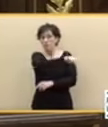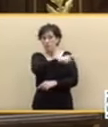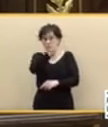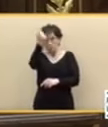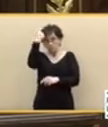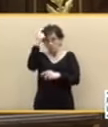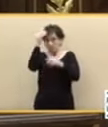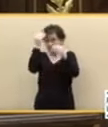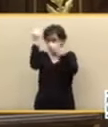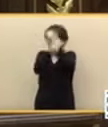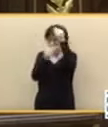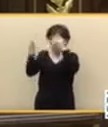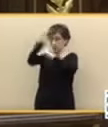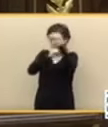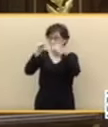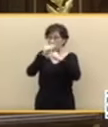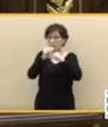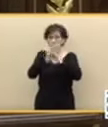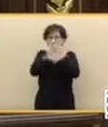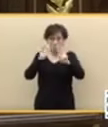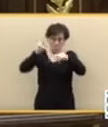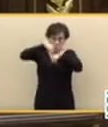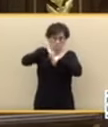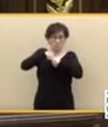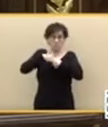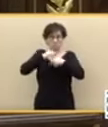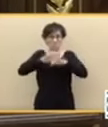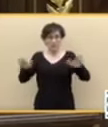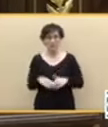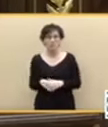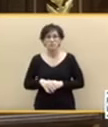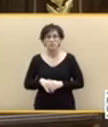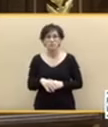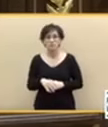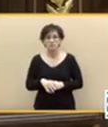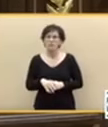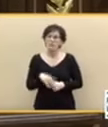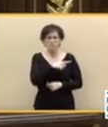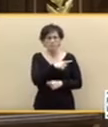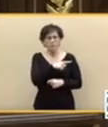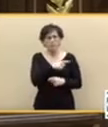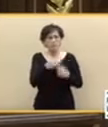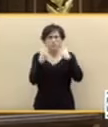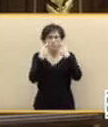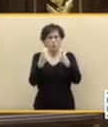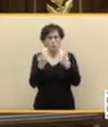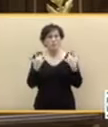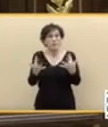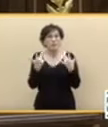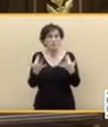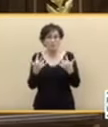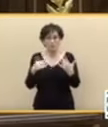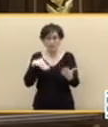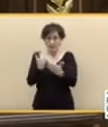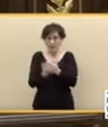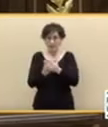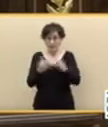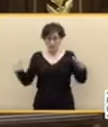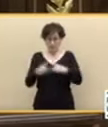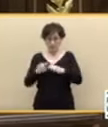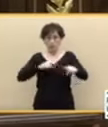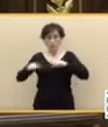opiniones inquietas. Tenían tanta prisa que se lo ocultaron a la dirección de su partido, es decir, a